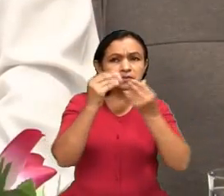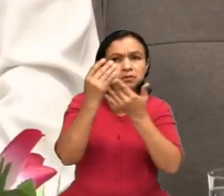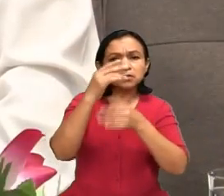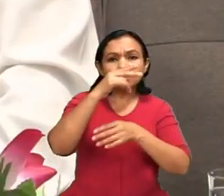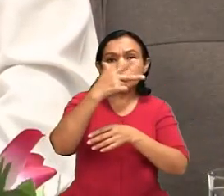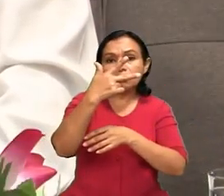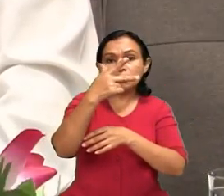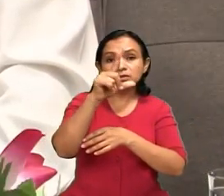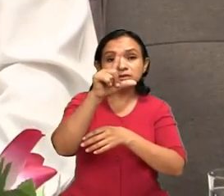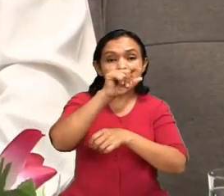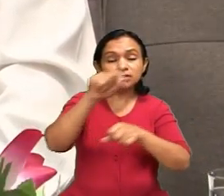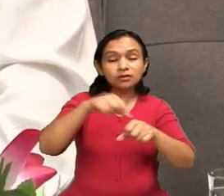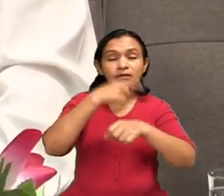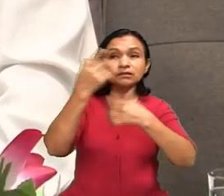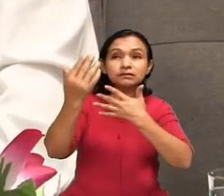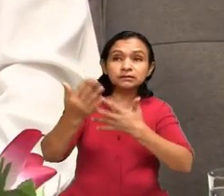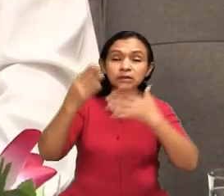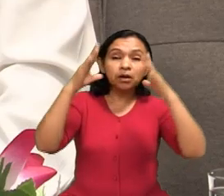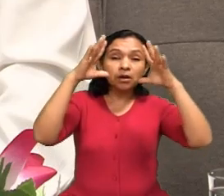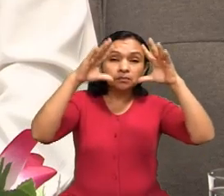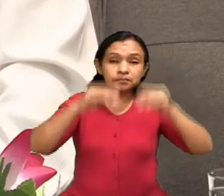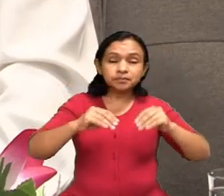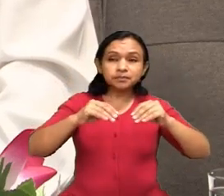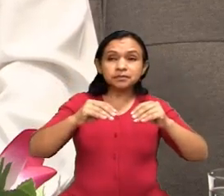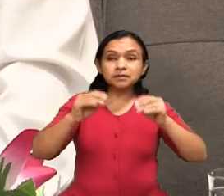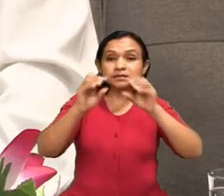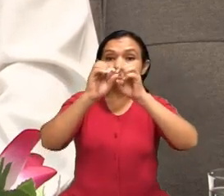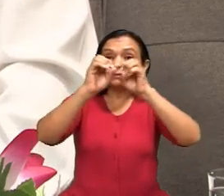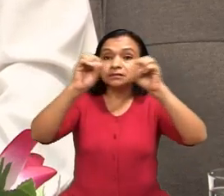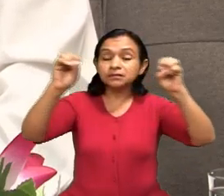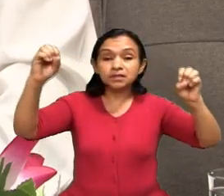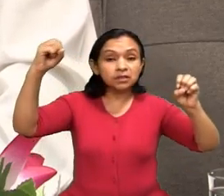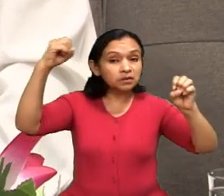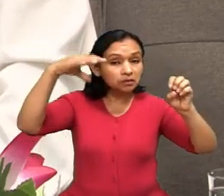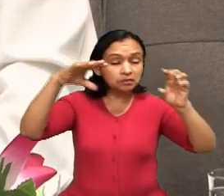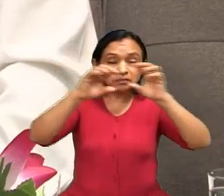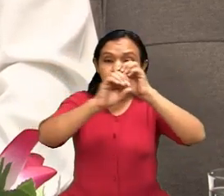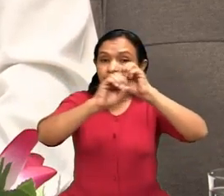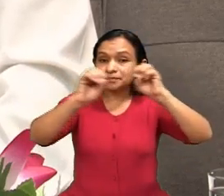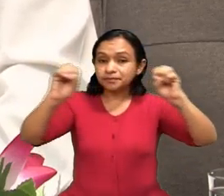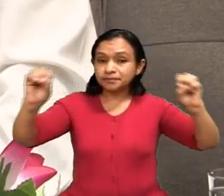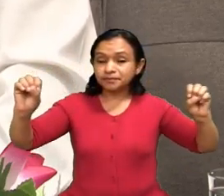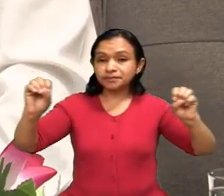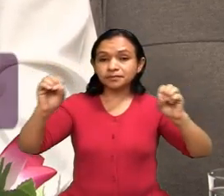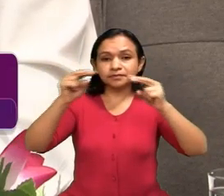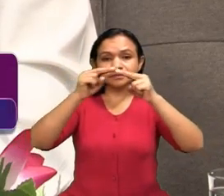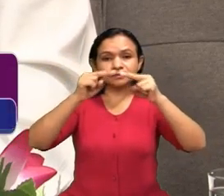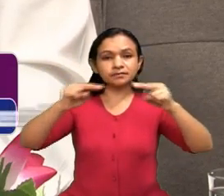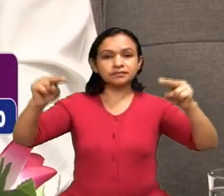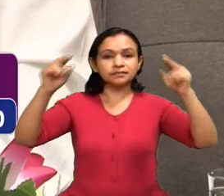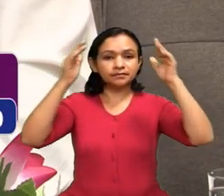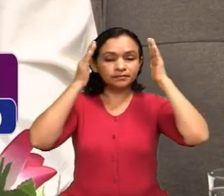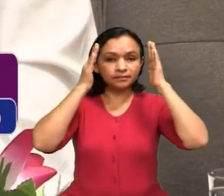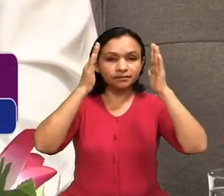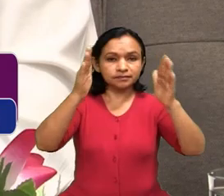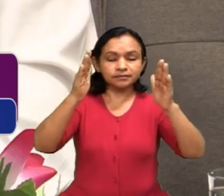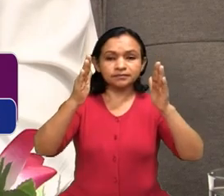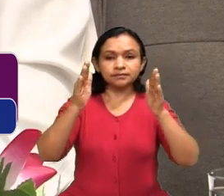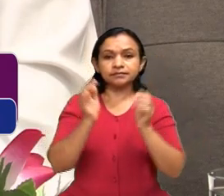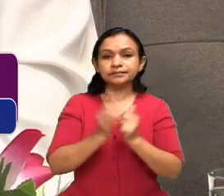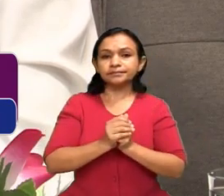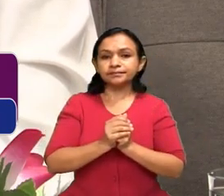10 horas diarias en todo el país. Una cobertura de energía eléctrica